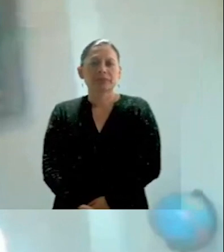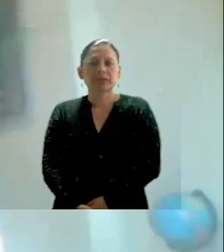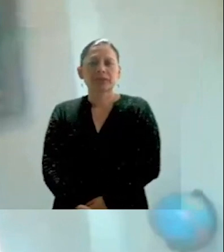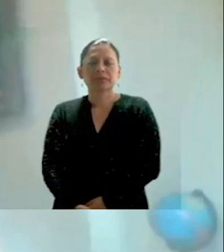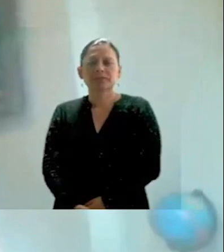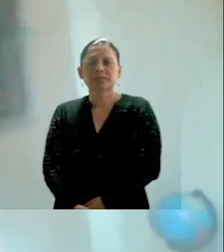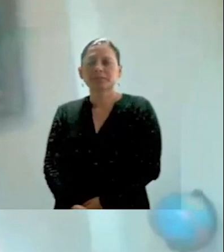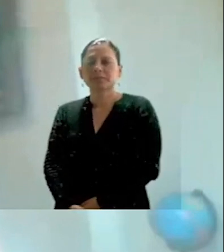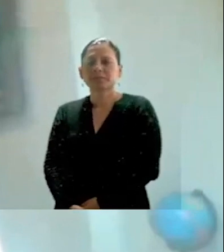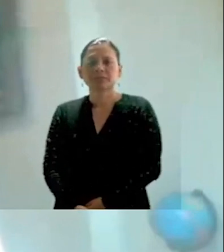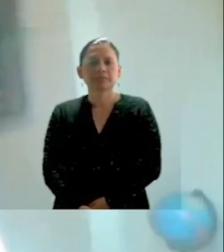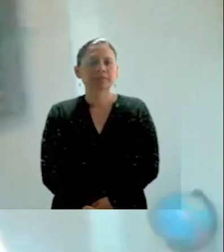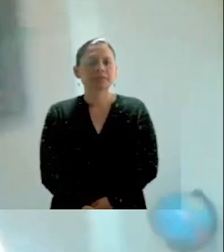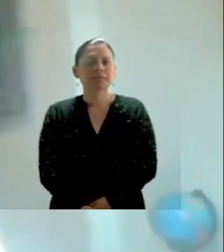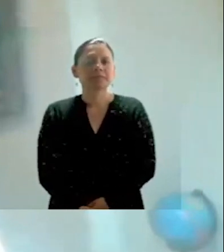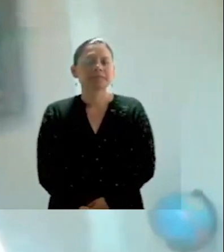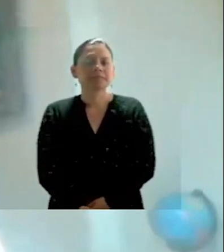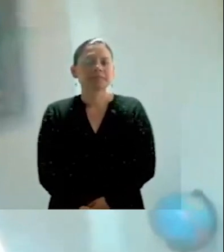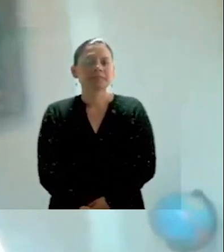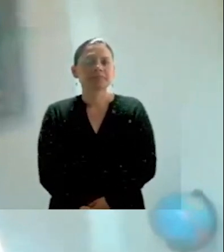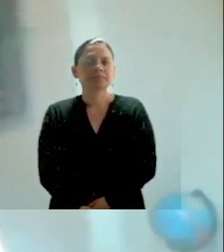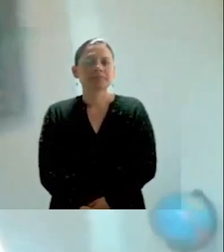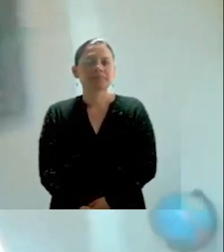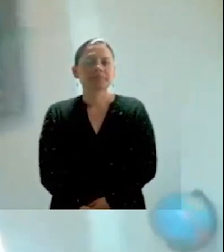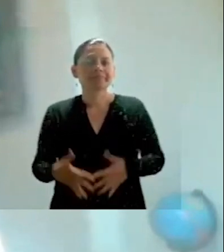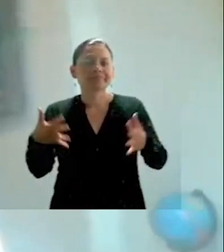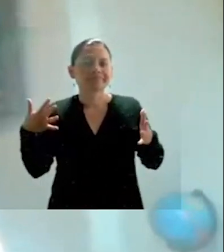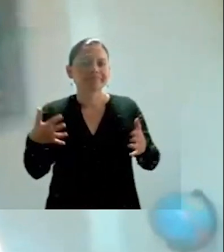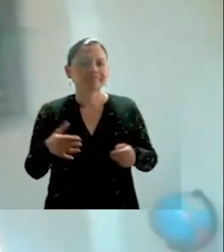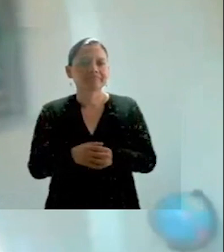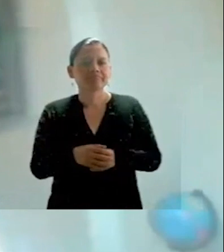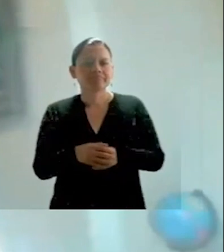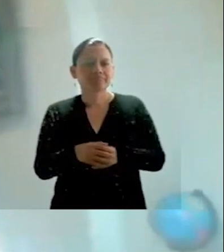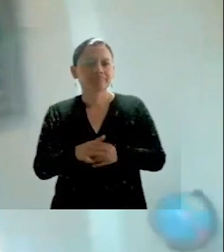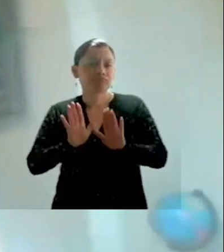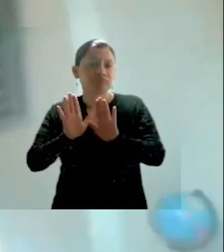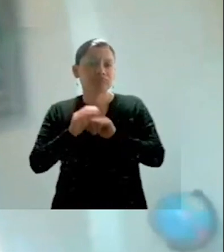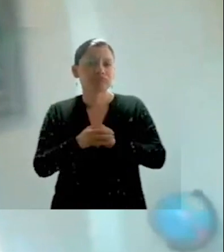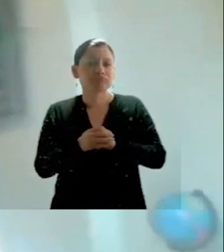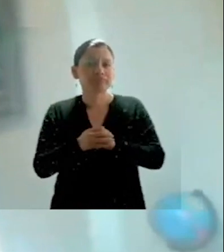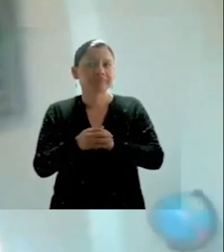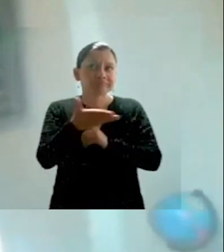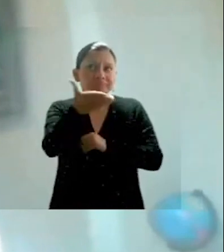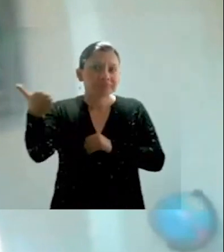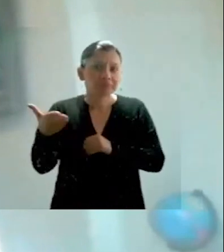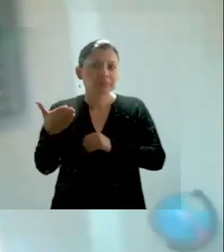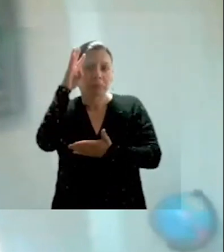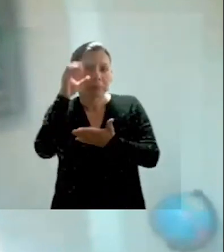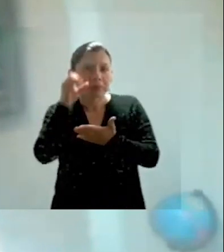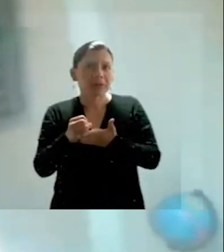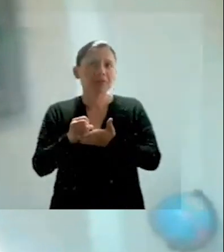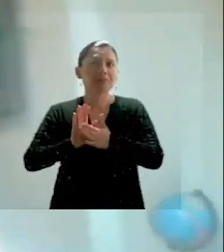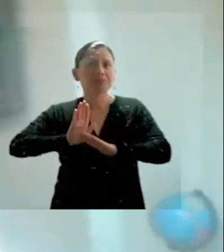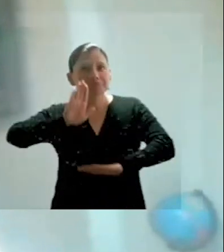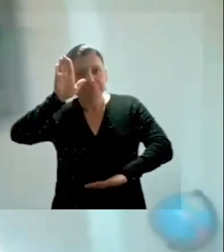Muchas gracias por esta intervención para todos los que me están escuchando y esperamos